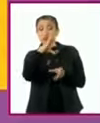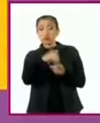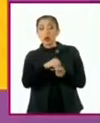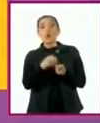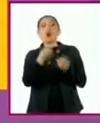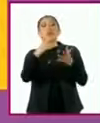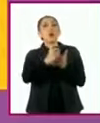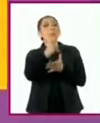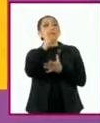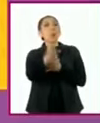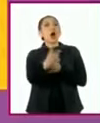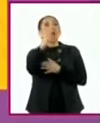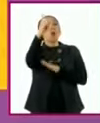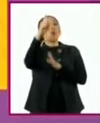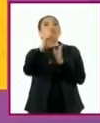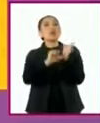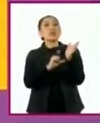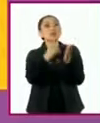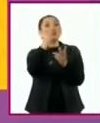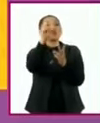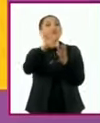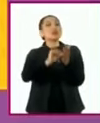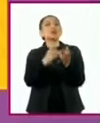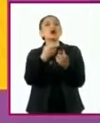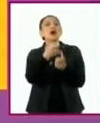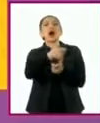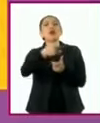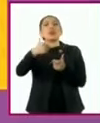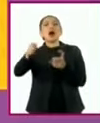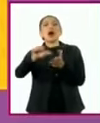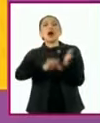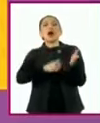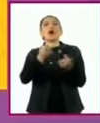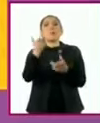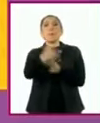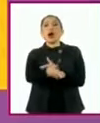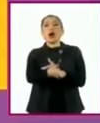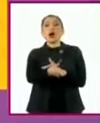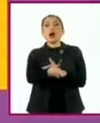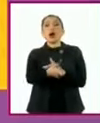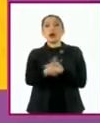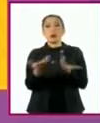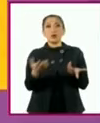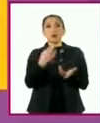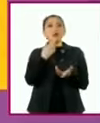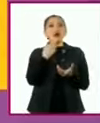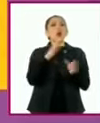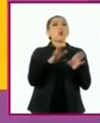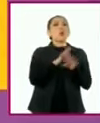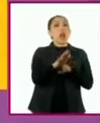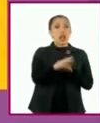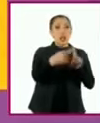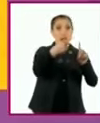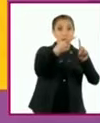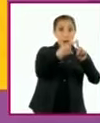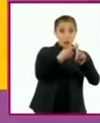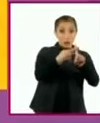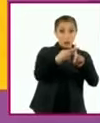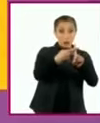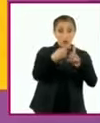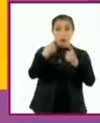¿cuánto pagará Gilberto mensualmente? ¿Con qué operación podemos saber lo que pagará Gilberto mensualmente?